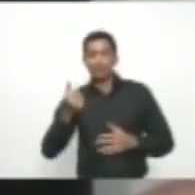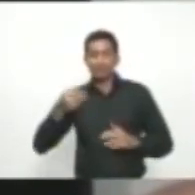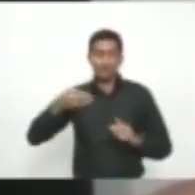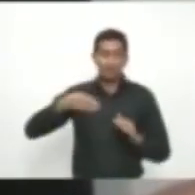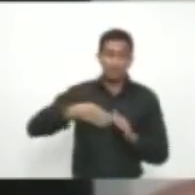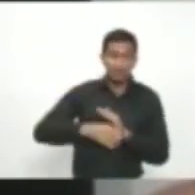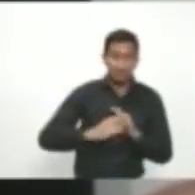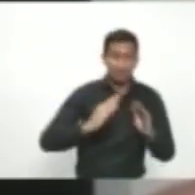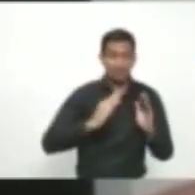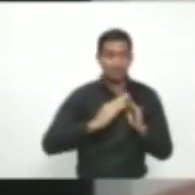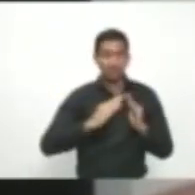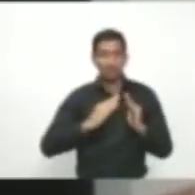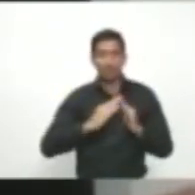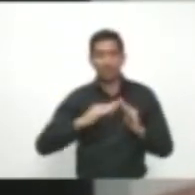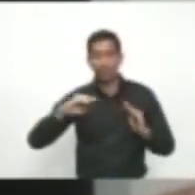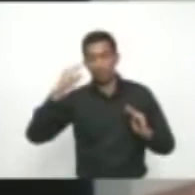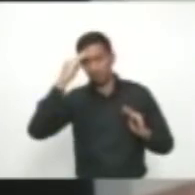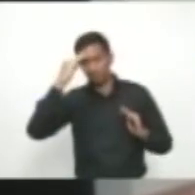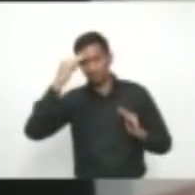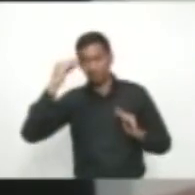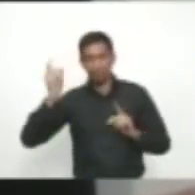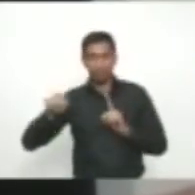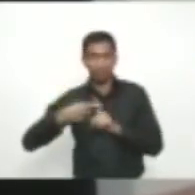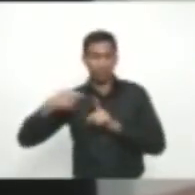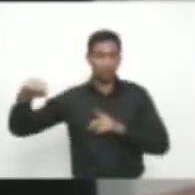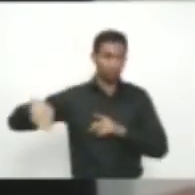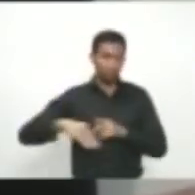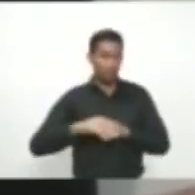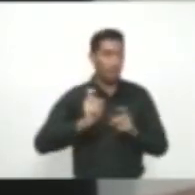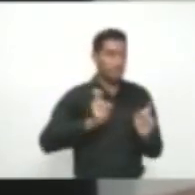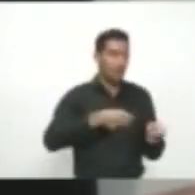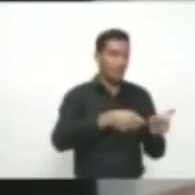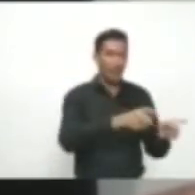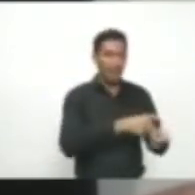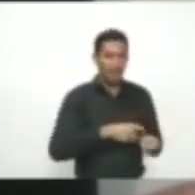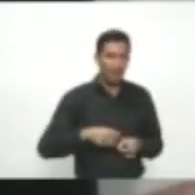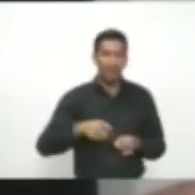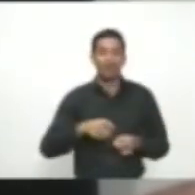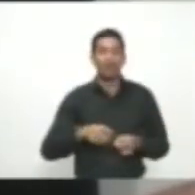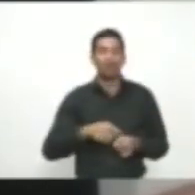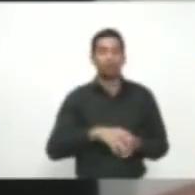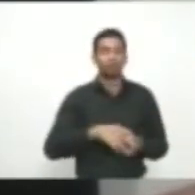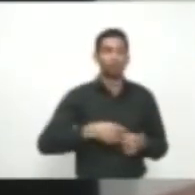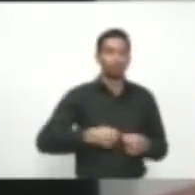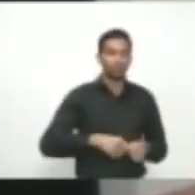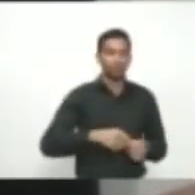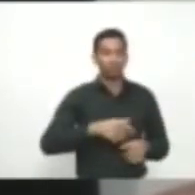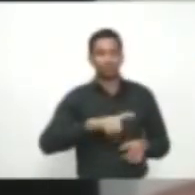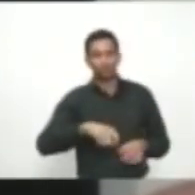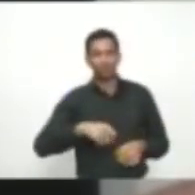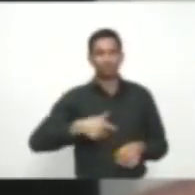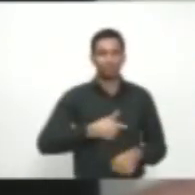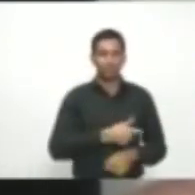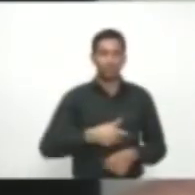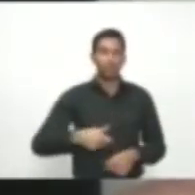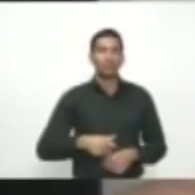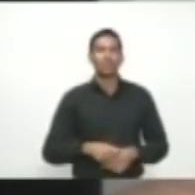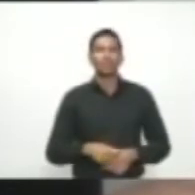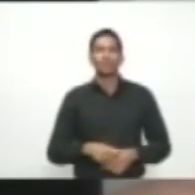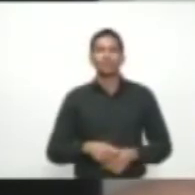antes de ingresar a la casa llegó la policía primero, capturan a las personas y les incautan los elementos. No se descarta, como decía,